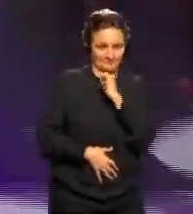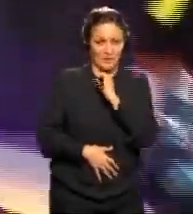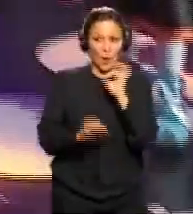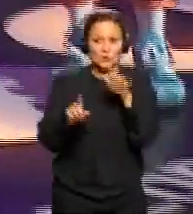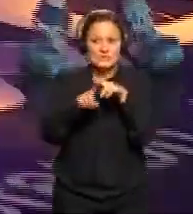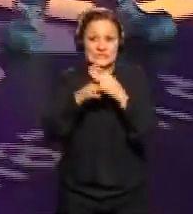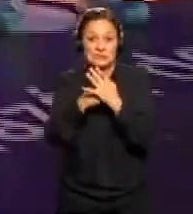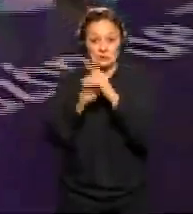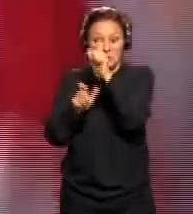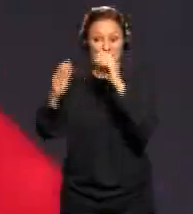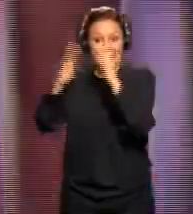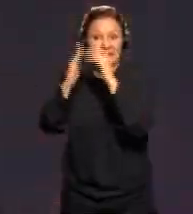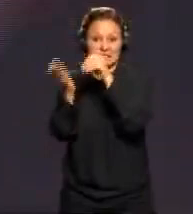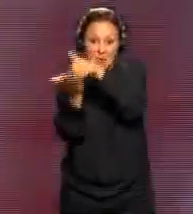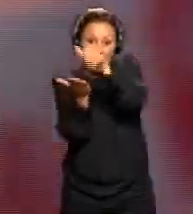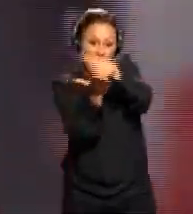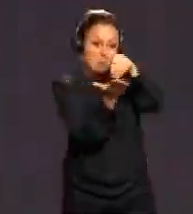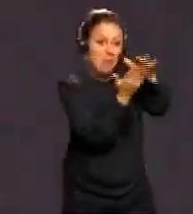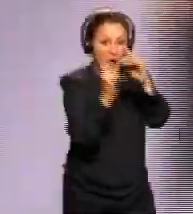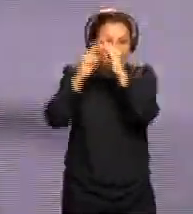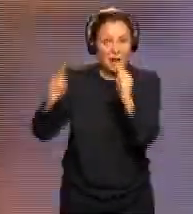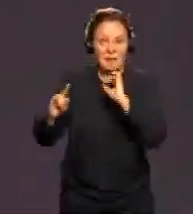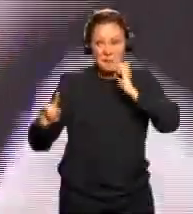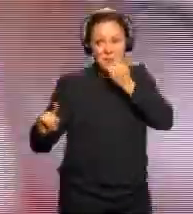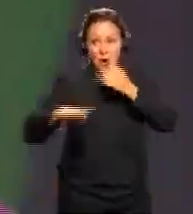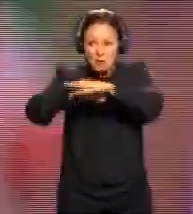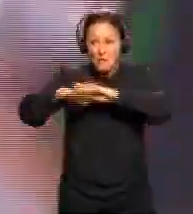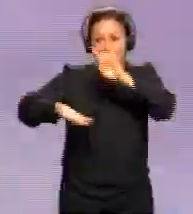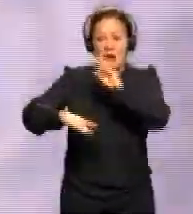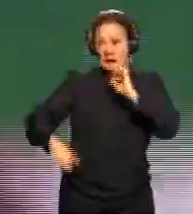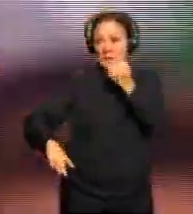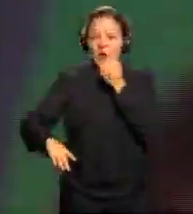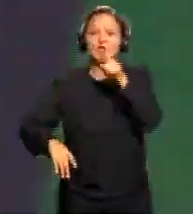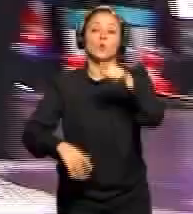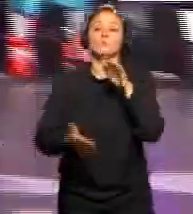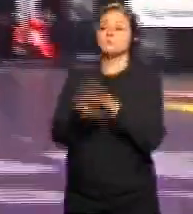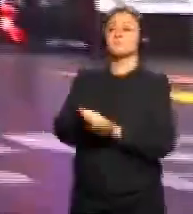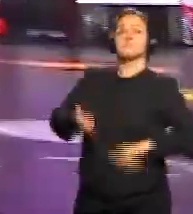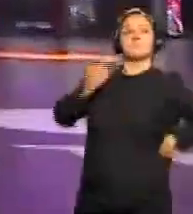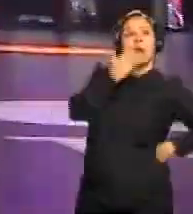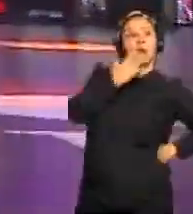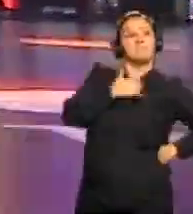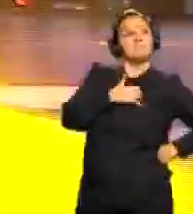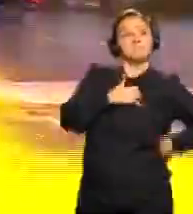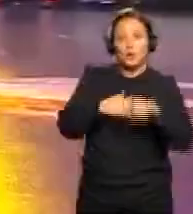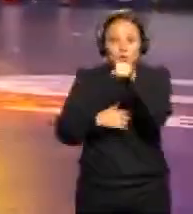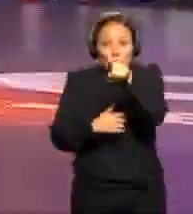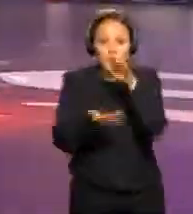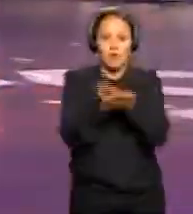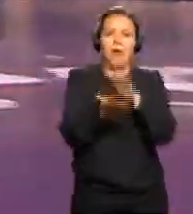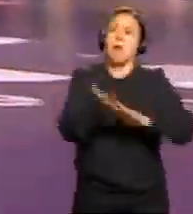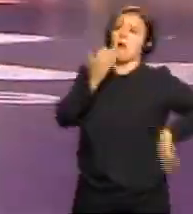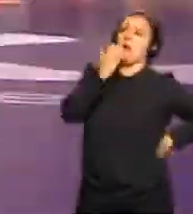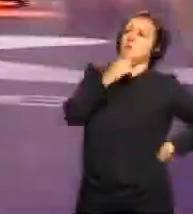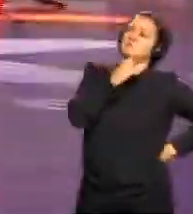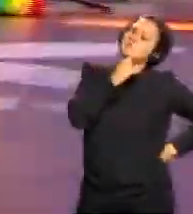Decenas de personas afectadas por desahucios, acampadas protestándole al gobierno canario. Tranquilísimo, oh, oh, tranquilísimo,